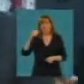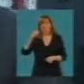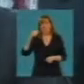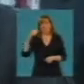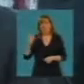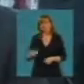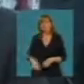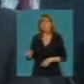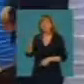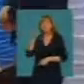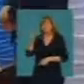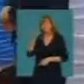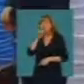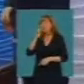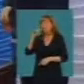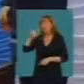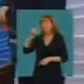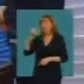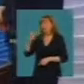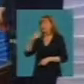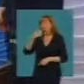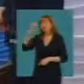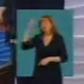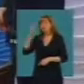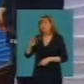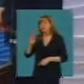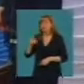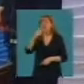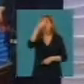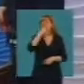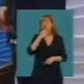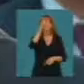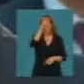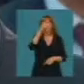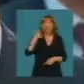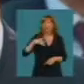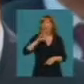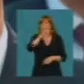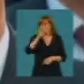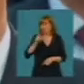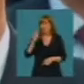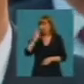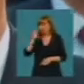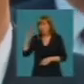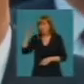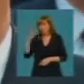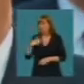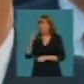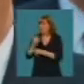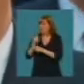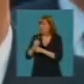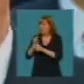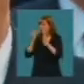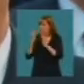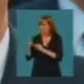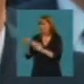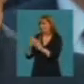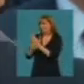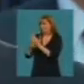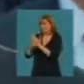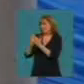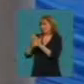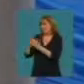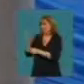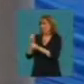Doctor Carlos Alfonso Tomada, juráis por Dios y por la patria desempeñar con lealtad y patriotismo el cargo de Ministro de